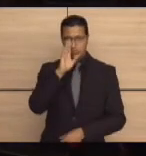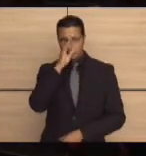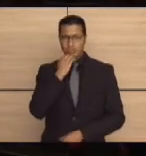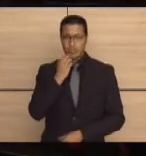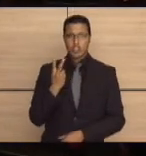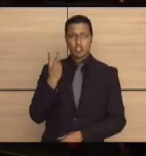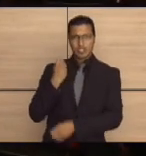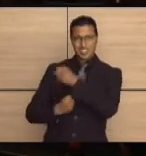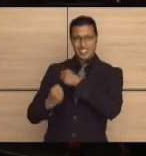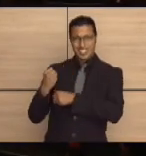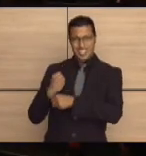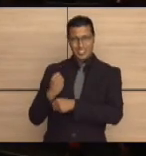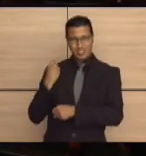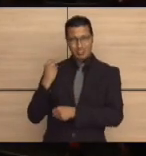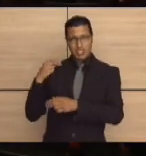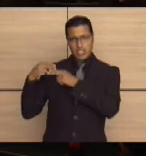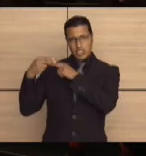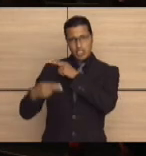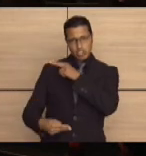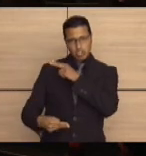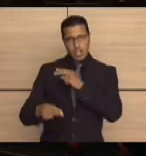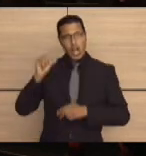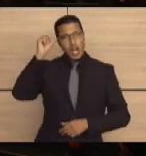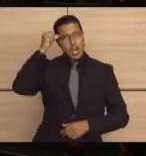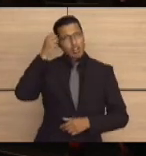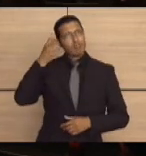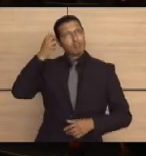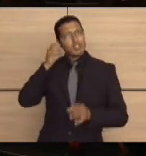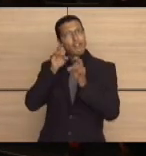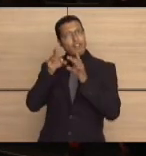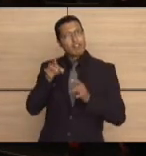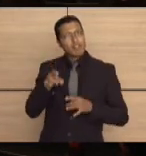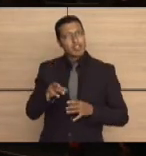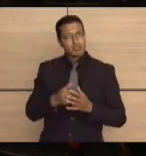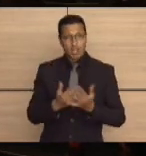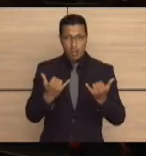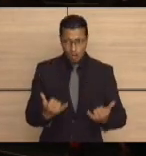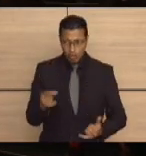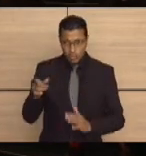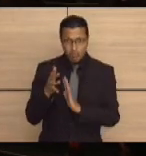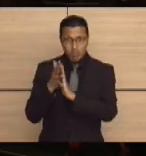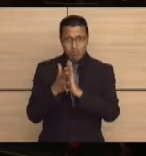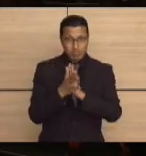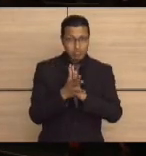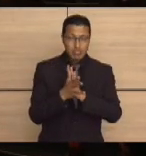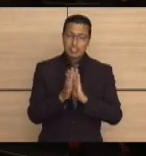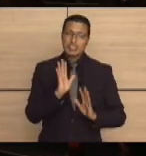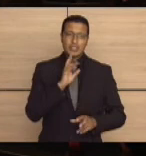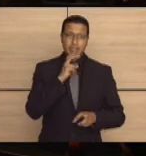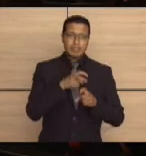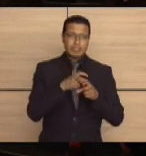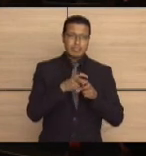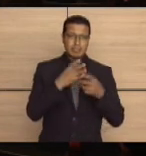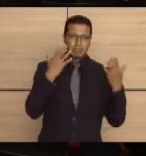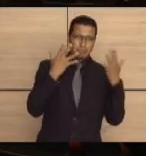la enseñanza en historia se centraba en recordar algunos hechos y fechas históricas. Hoy en día esa información está a un clic de distancia. La